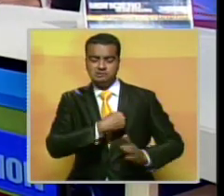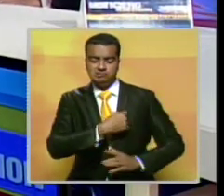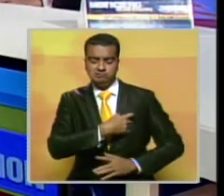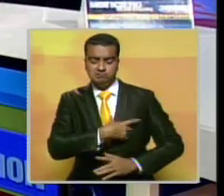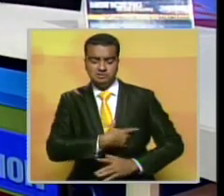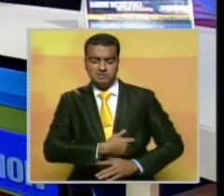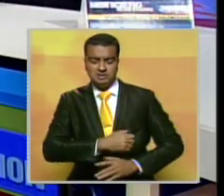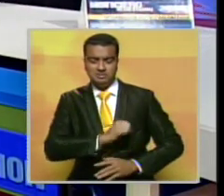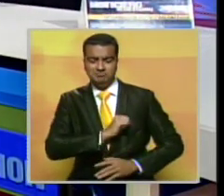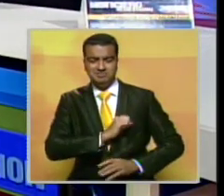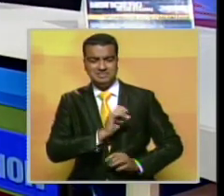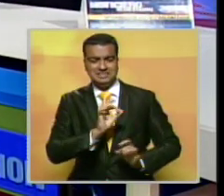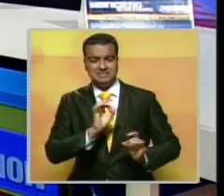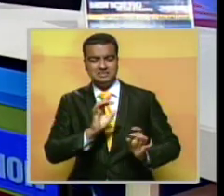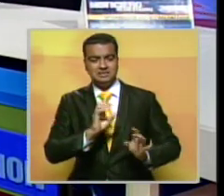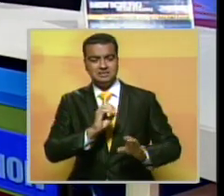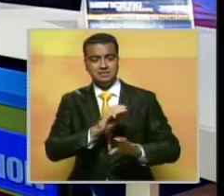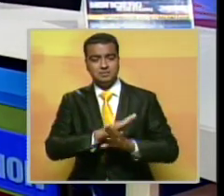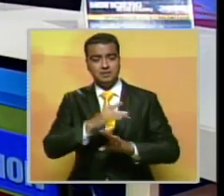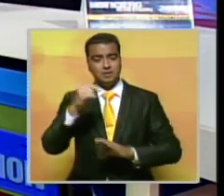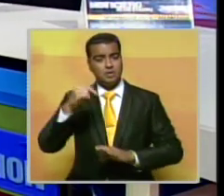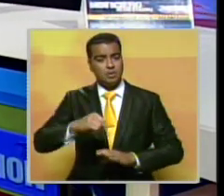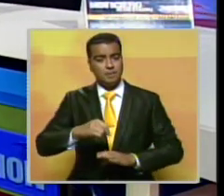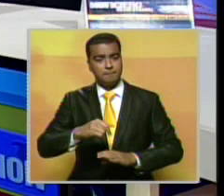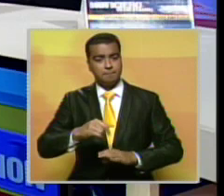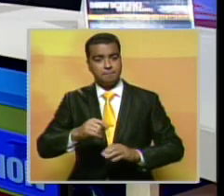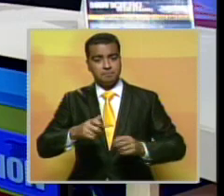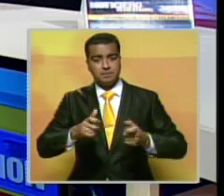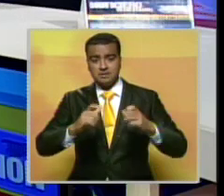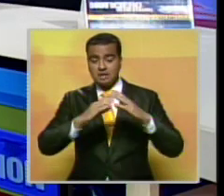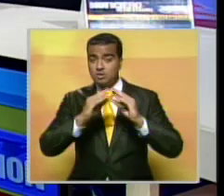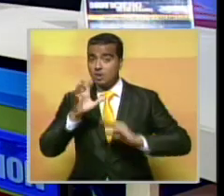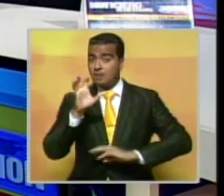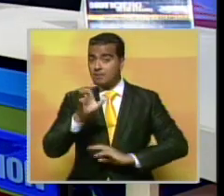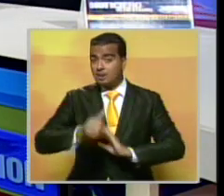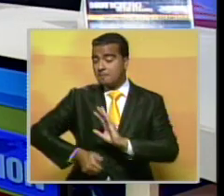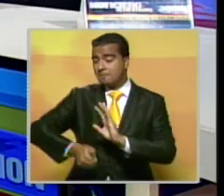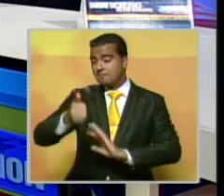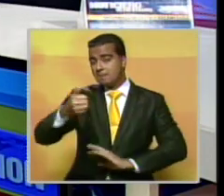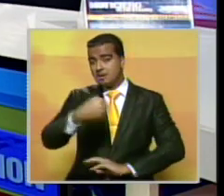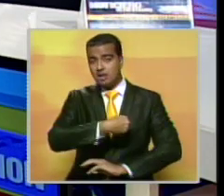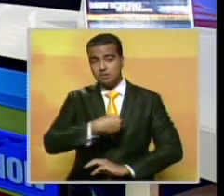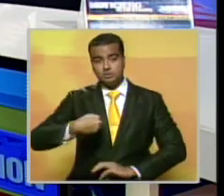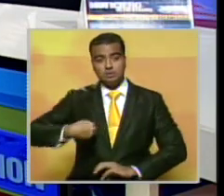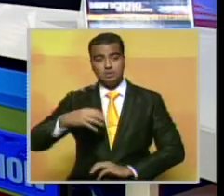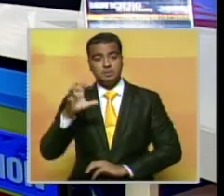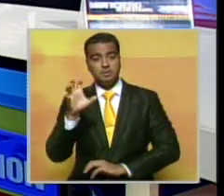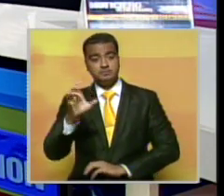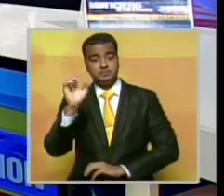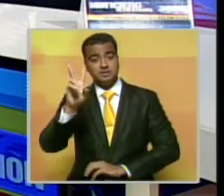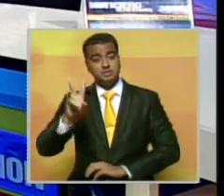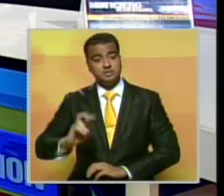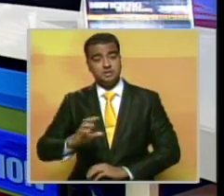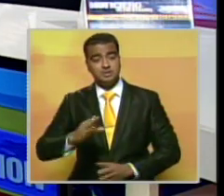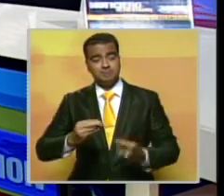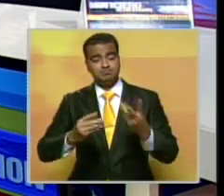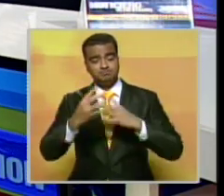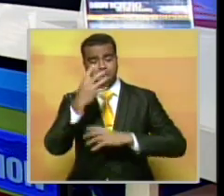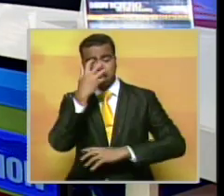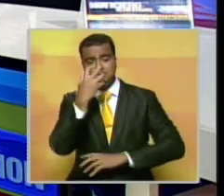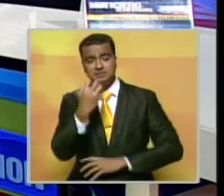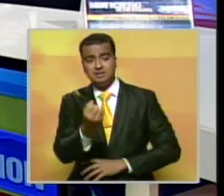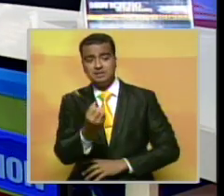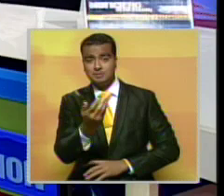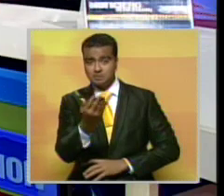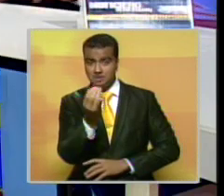más profundo de un corazón que hoy pertenece a todo el país y más allá de nuestras fronteras. Venezuela está conmovida a este tipo